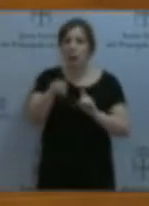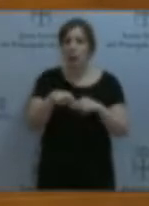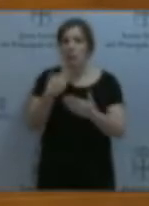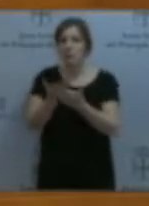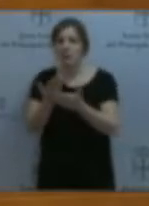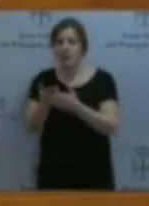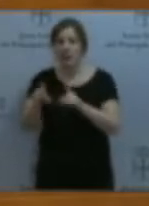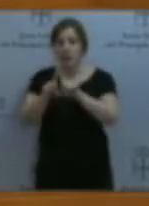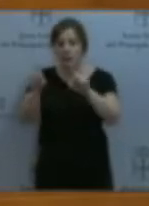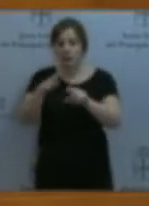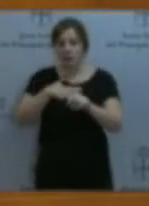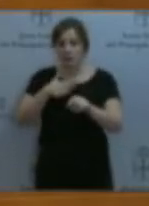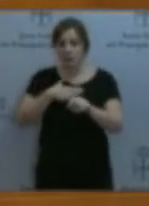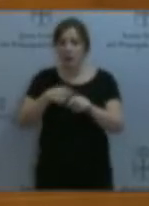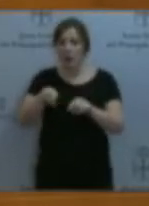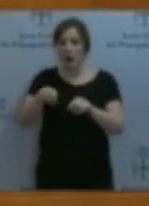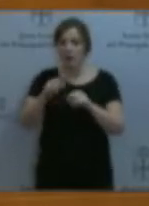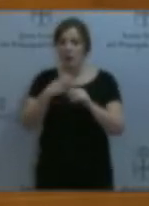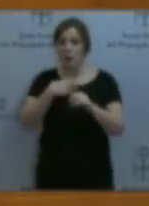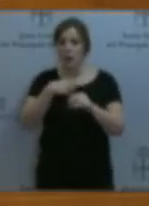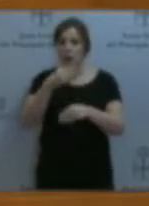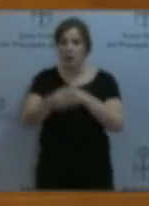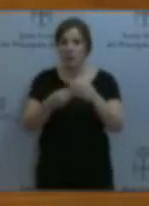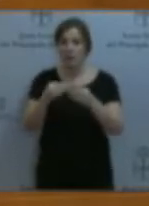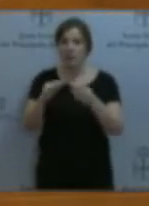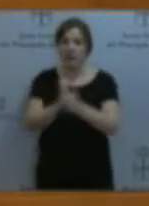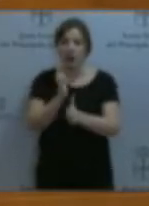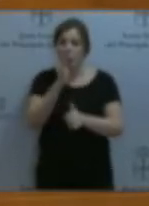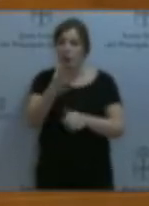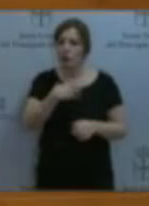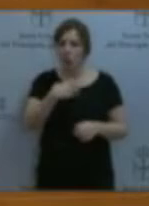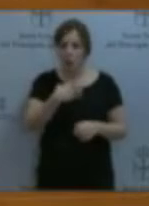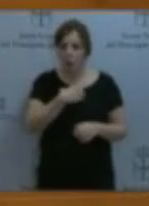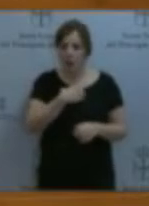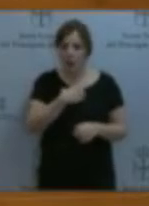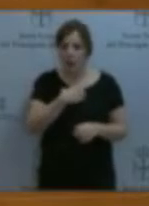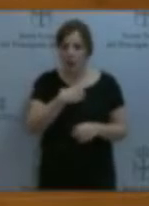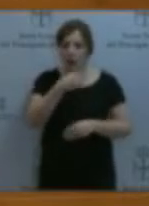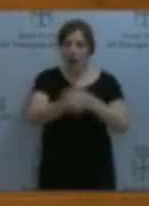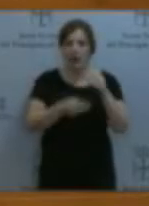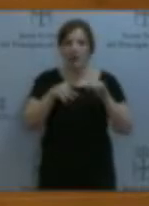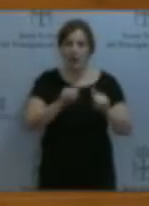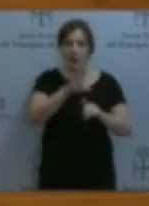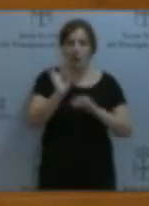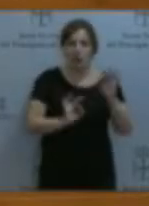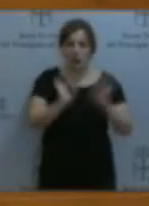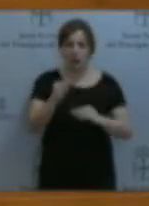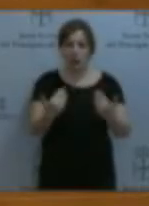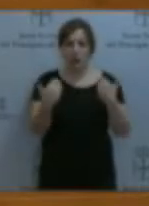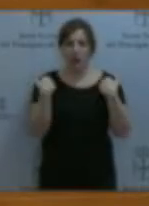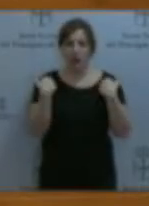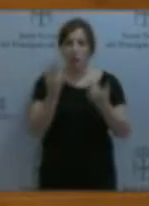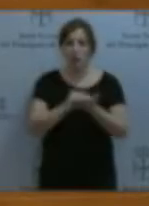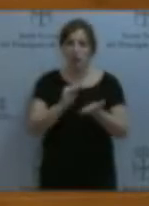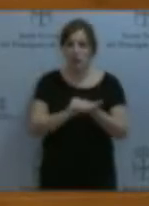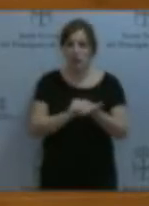medios propios que no son suficientemente aptos para ejecutar la prestación, porque no pueden ejecutar ni tan siquiera el 50% del encargo. En algunos casos,